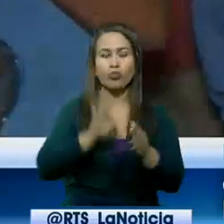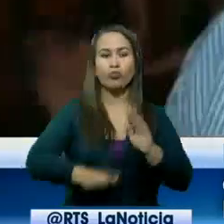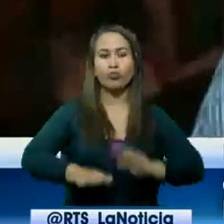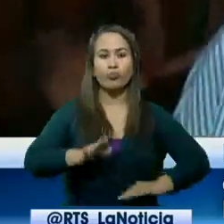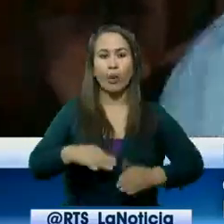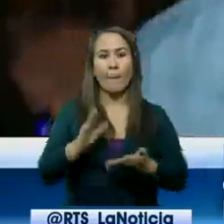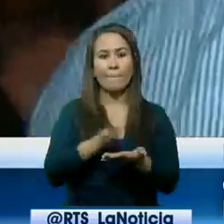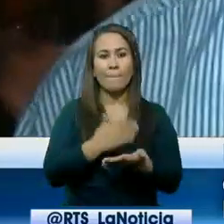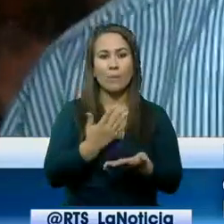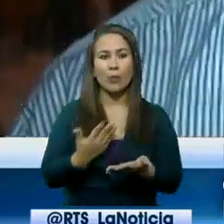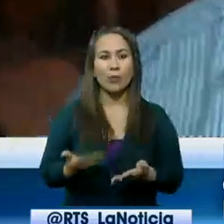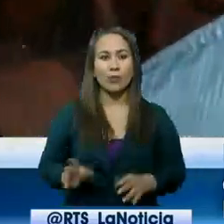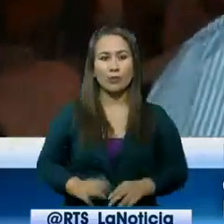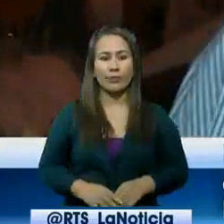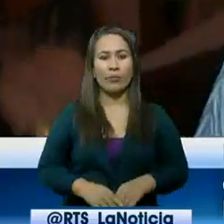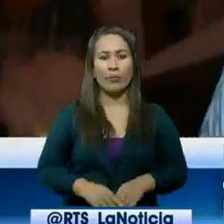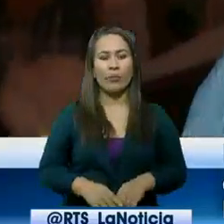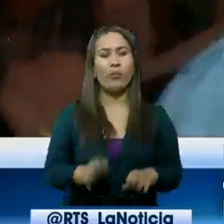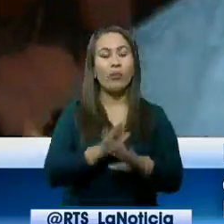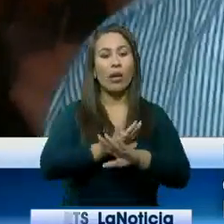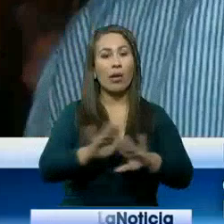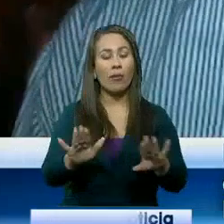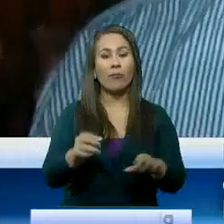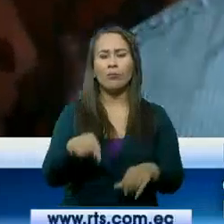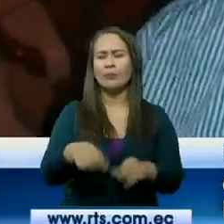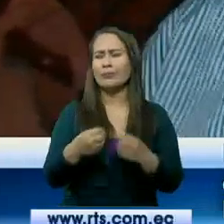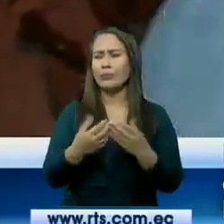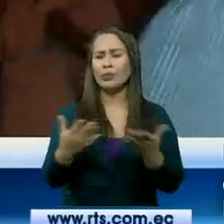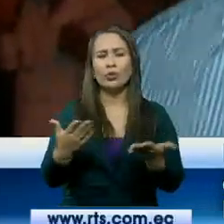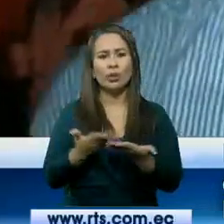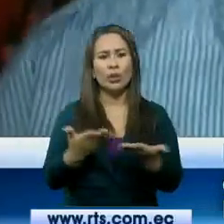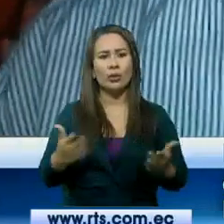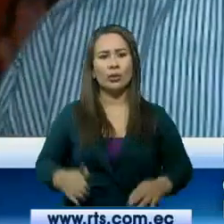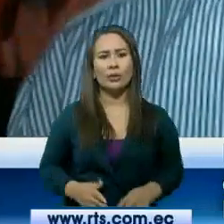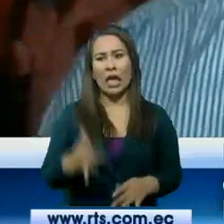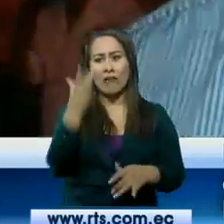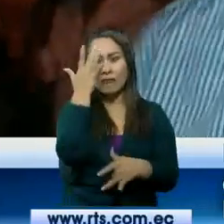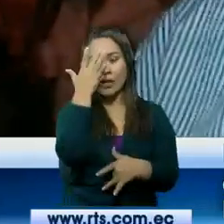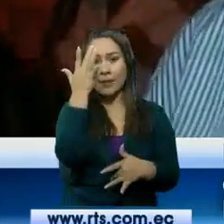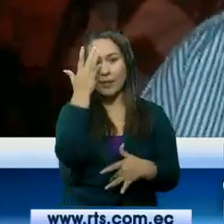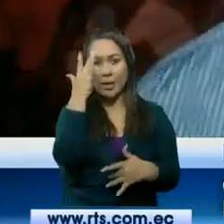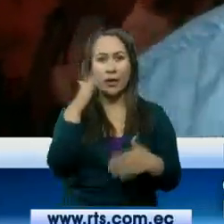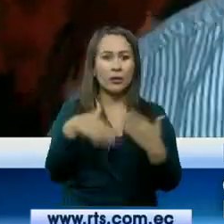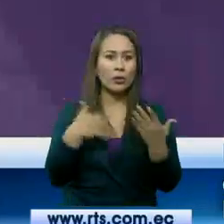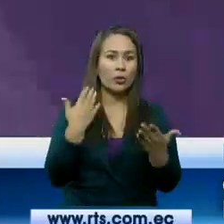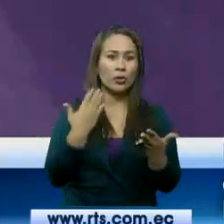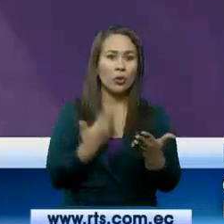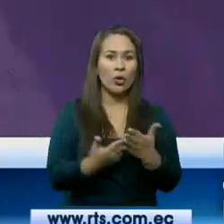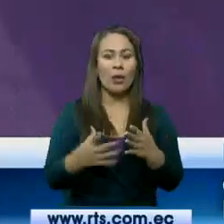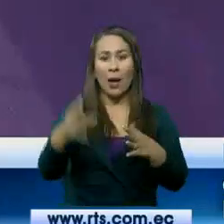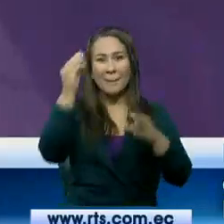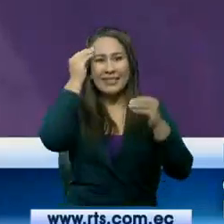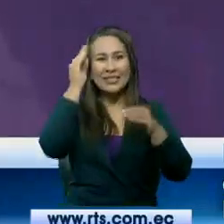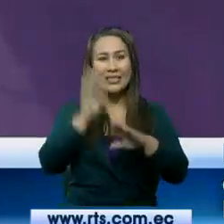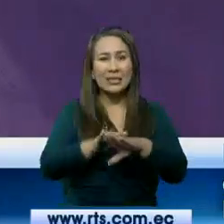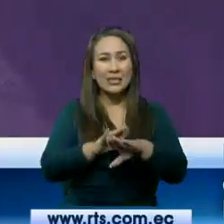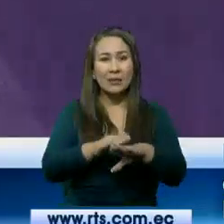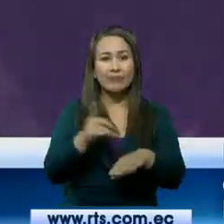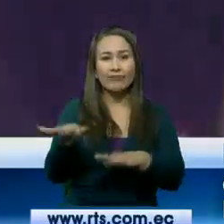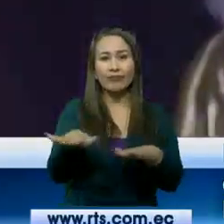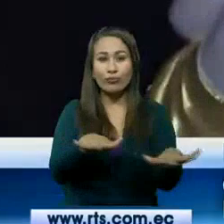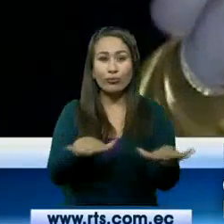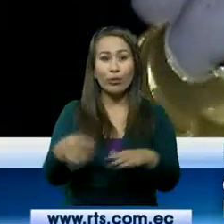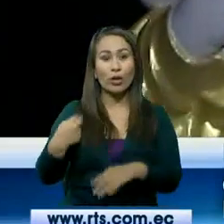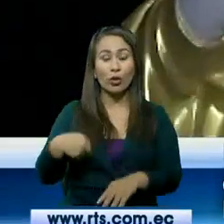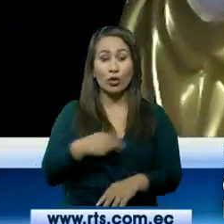populares. Han pasado muchas cosas aquí, muchos milagros de enfermedad y muchas cosas. Dese cuenta ahora del terremoto que hubo, nosotros no sufrimos